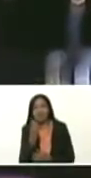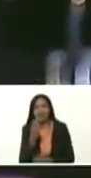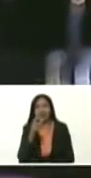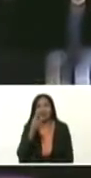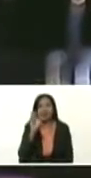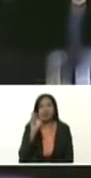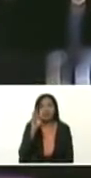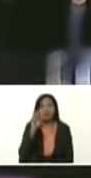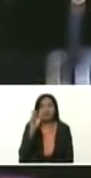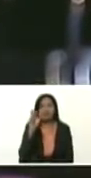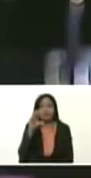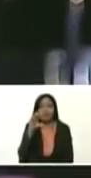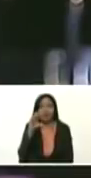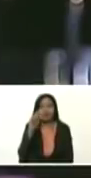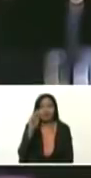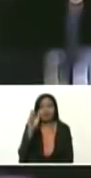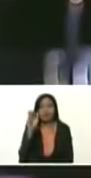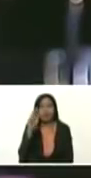de envergadura.